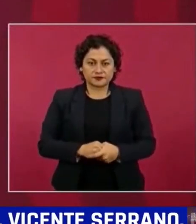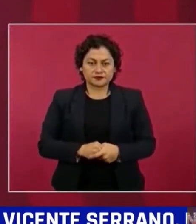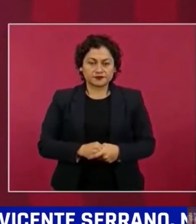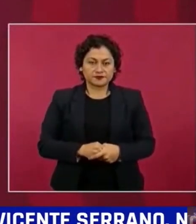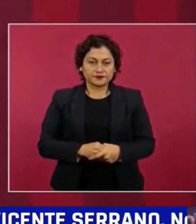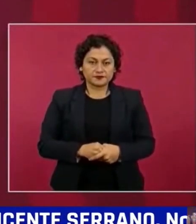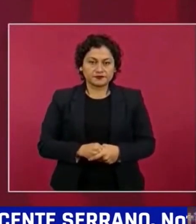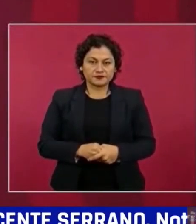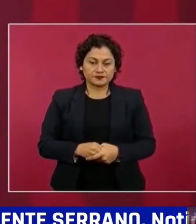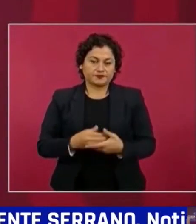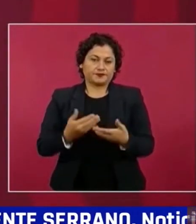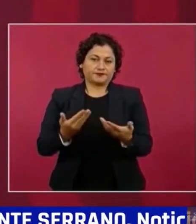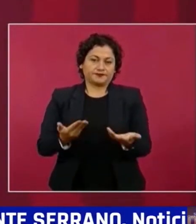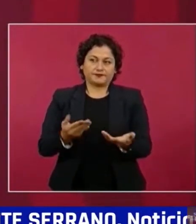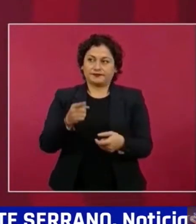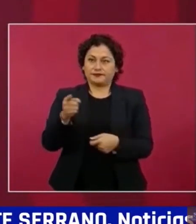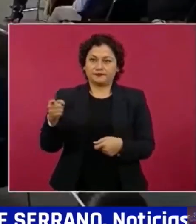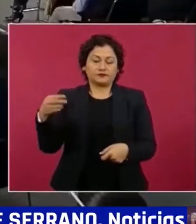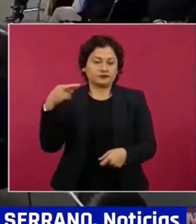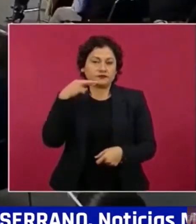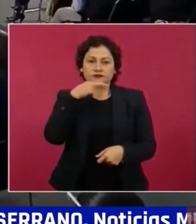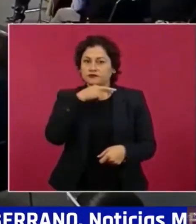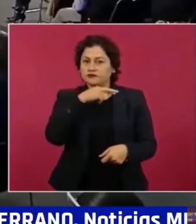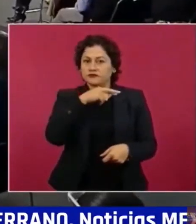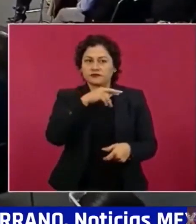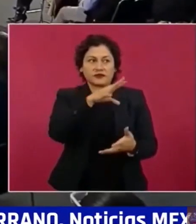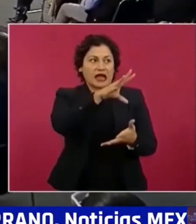Por eso se equivocan, pues, porque